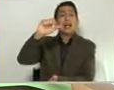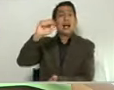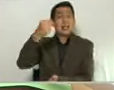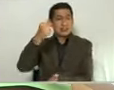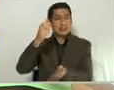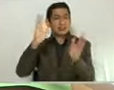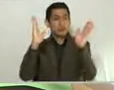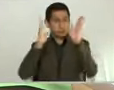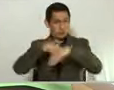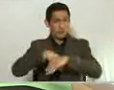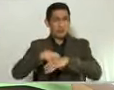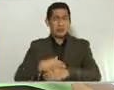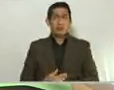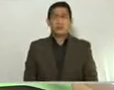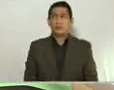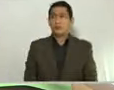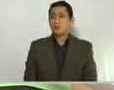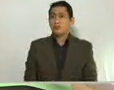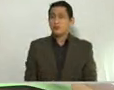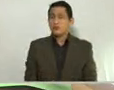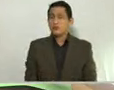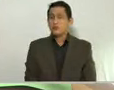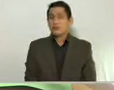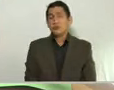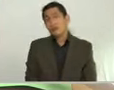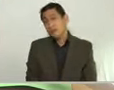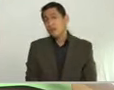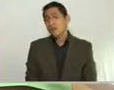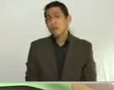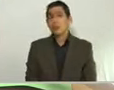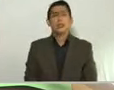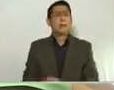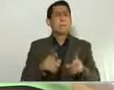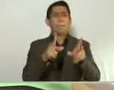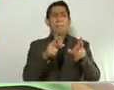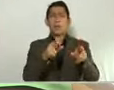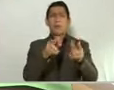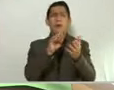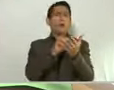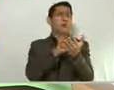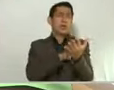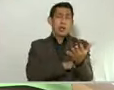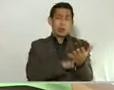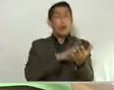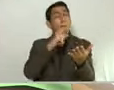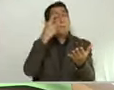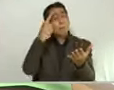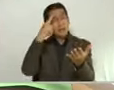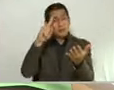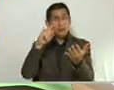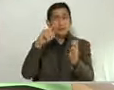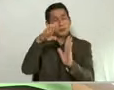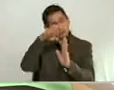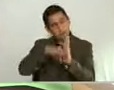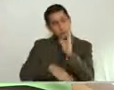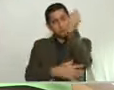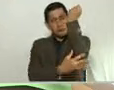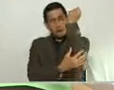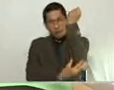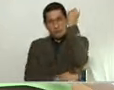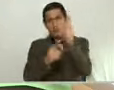su abastecimiento de gas gratuito en su casa, y está en el mismo proyecto de combatir la pobreza que hemos estado llevando adelante